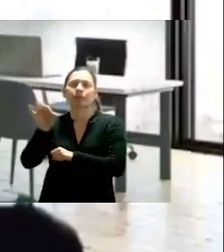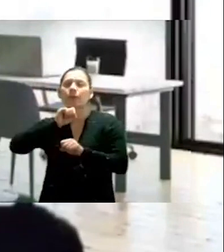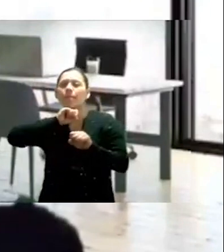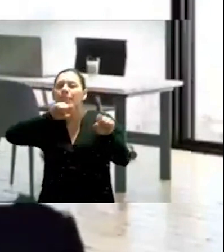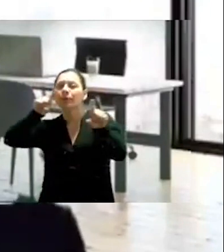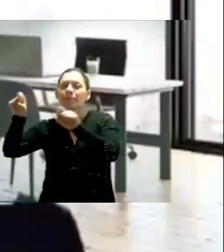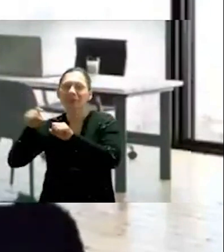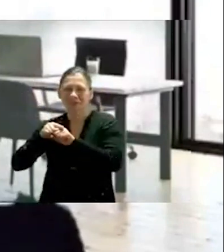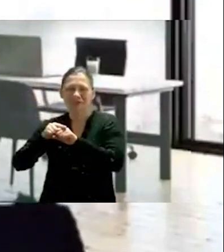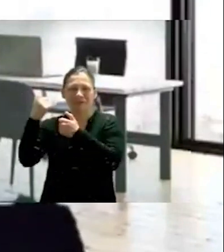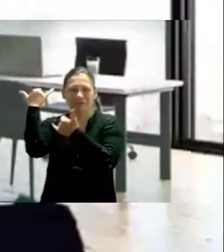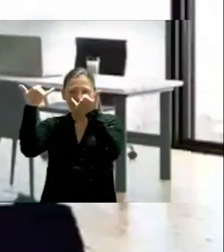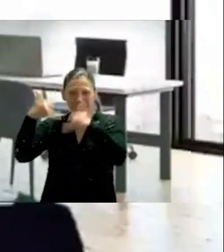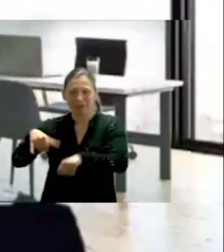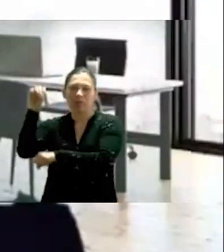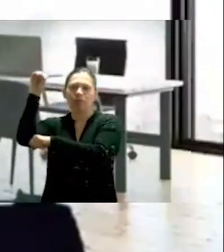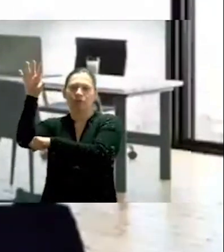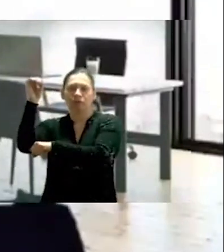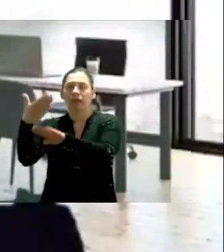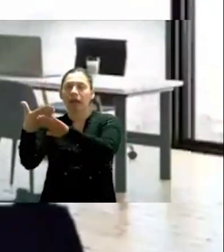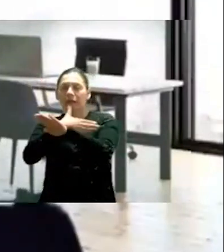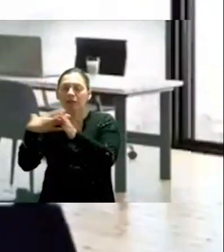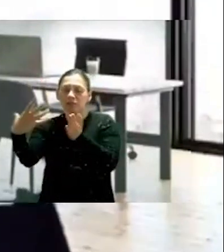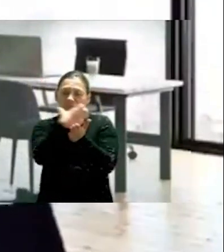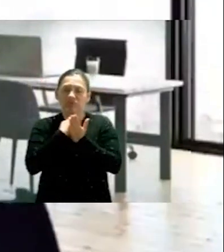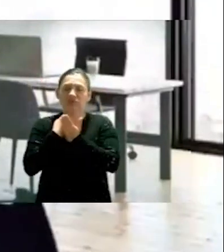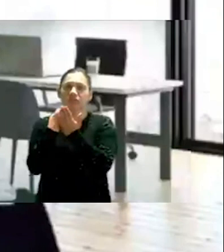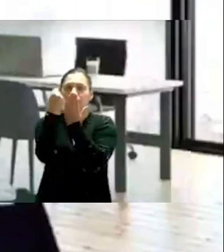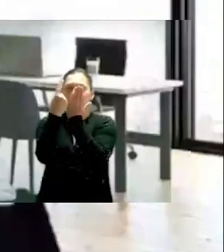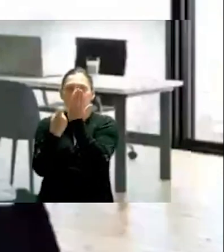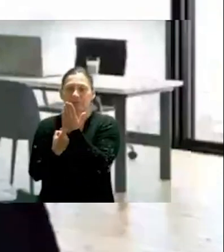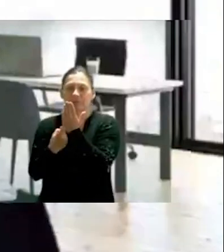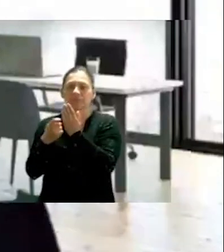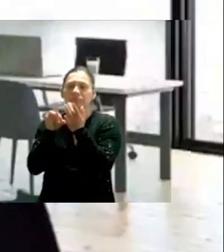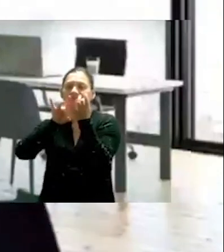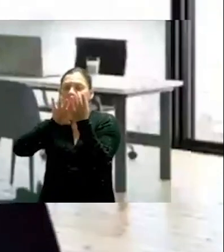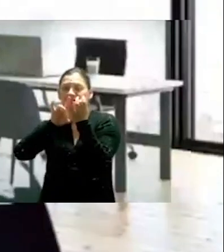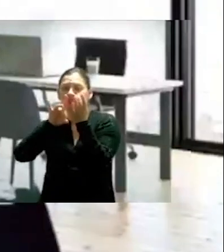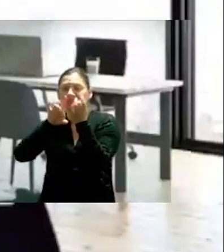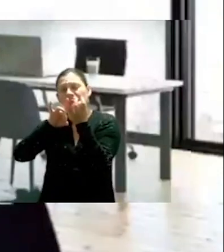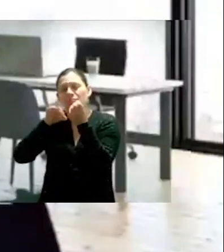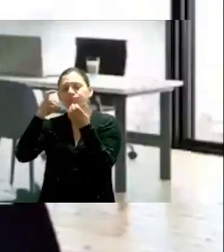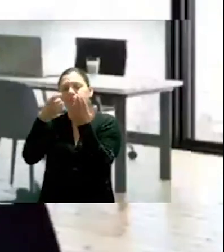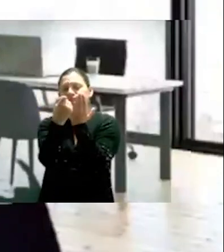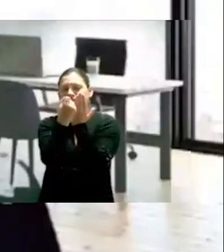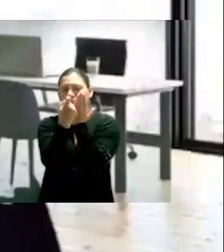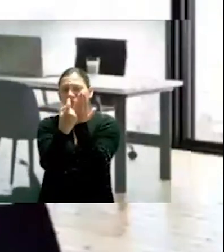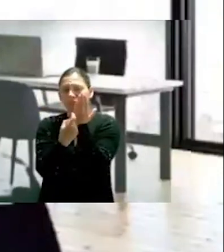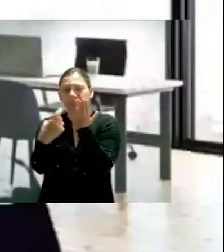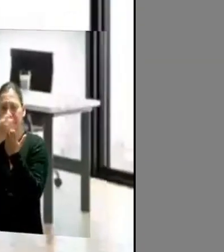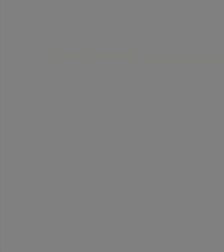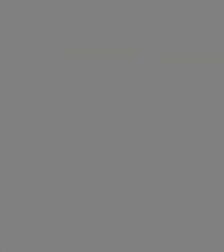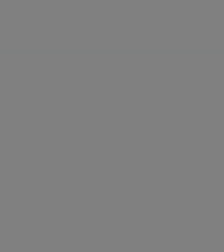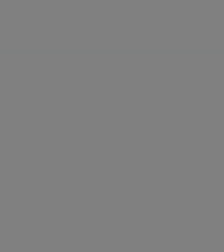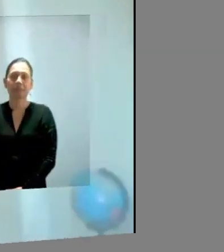tengan hacerle por vía del chat habilitado para tal efecto. Sin más preámbulo, doctora Paz, el auditorio es